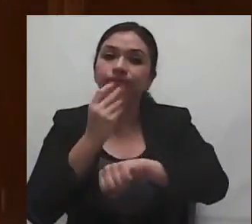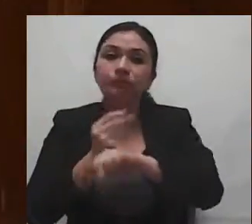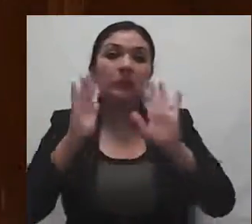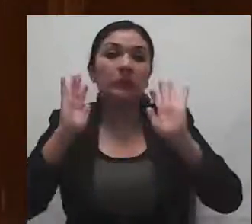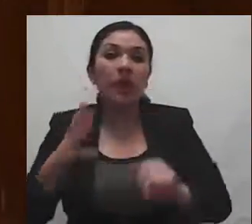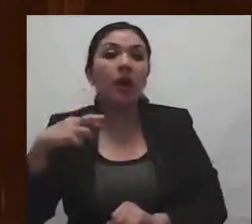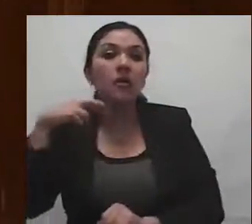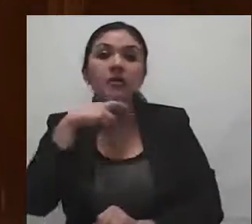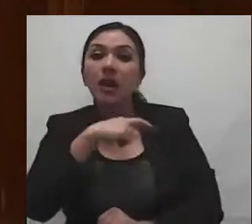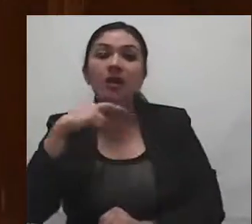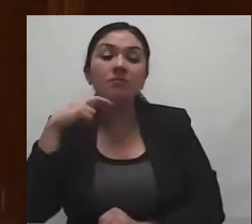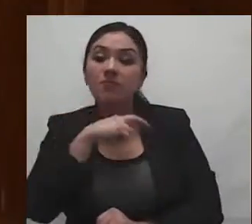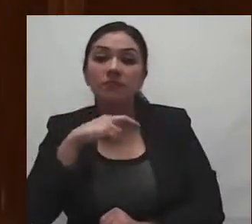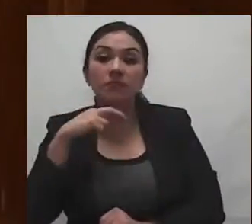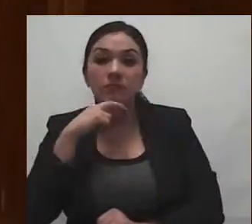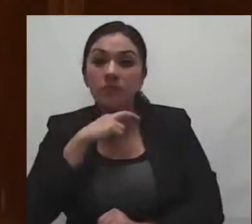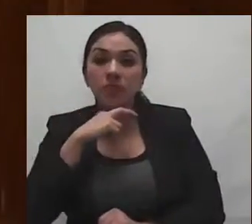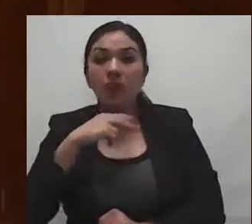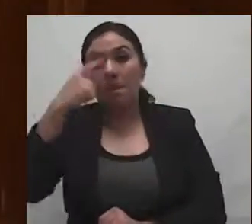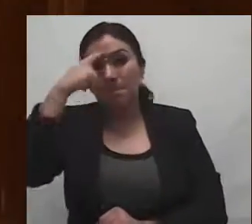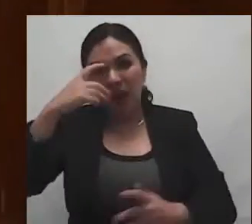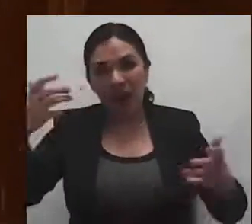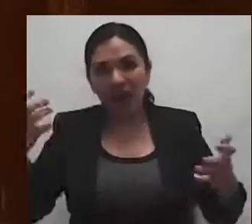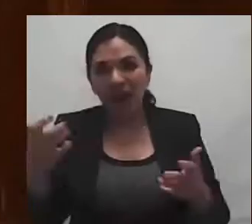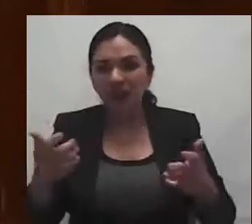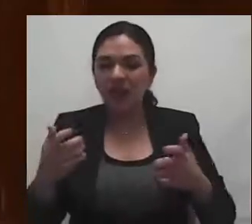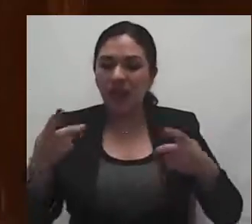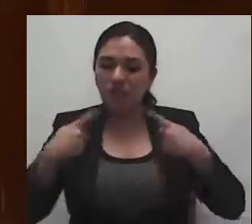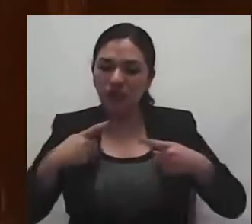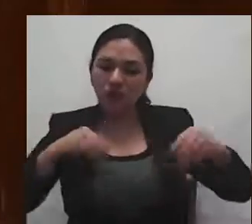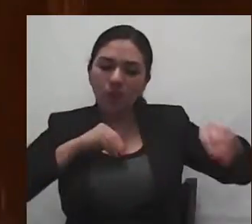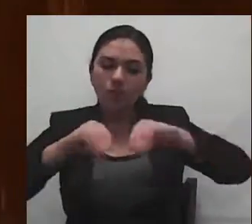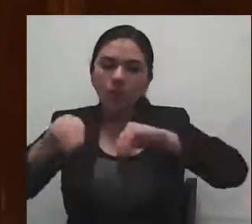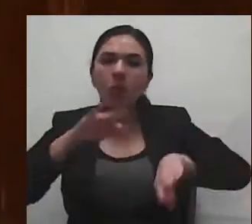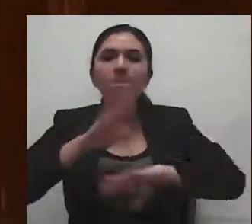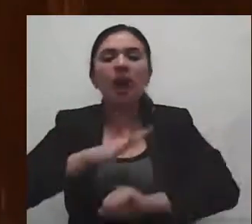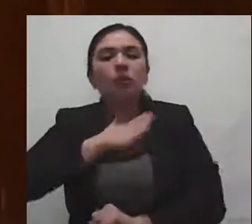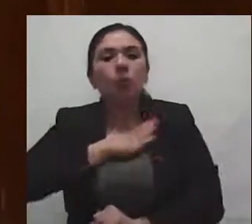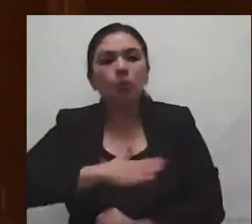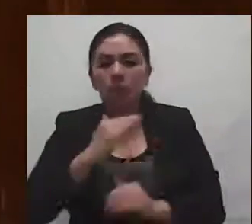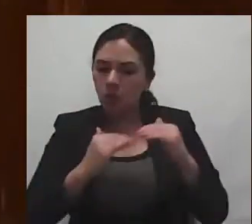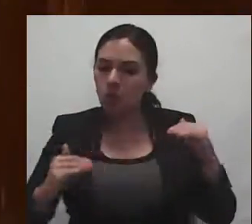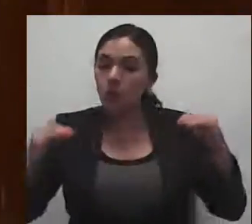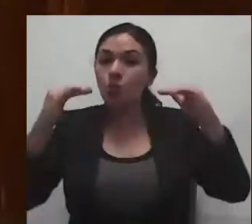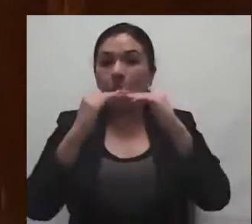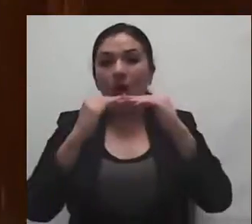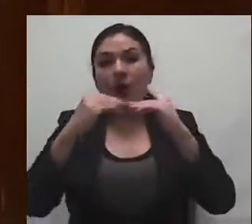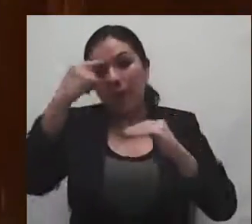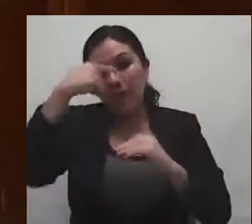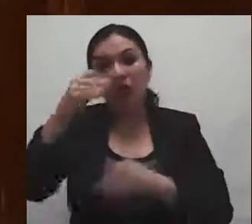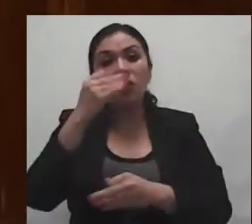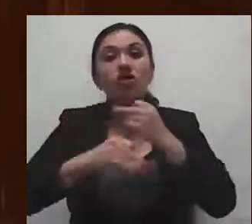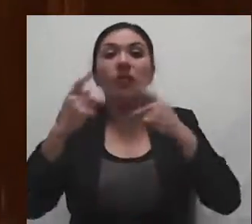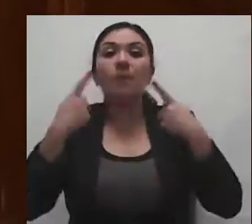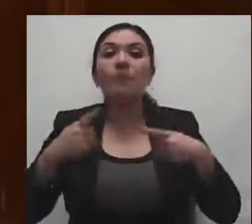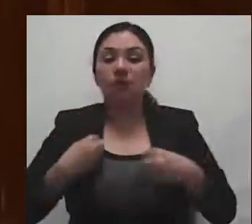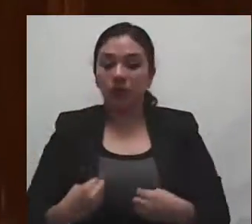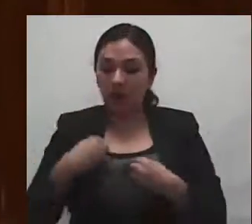en aras de construir una movilidad justa e igualitaria para los mexiquenses.